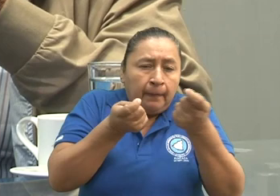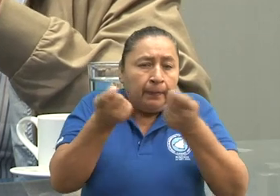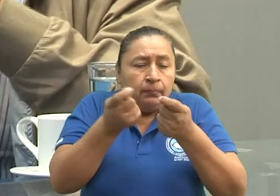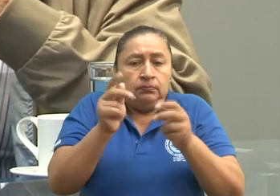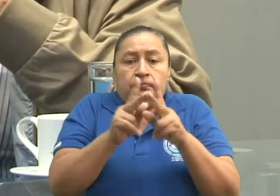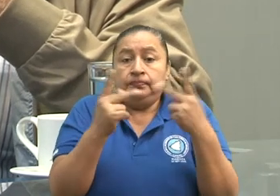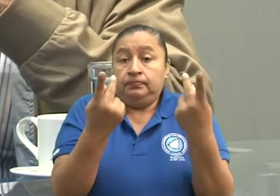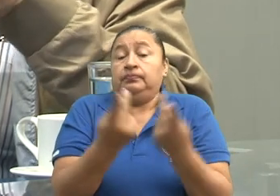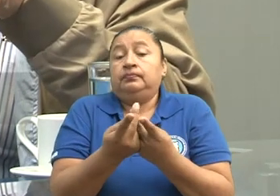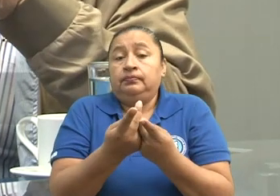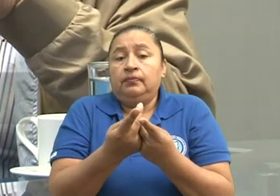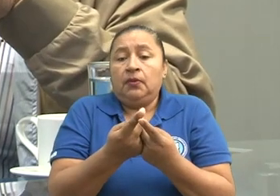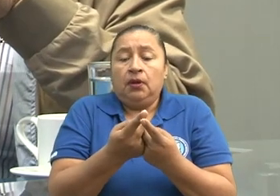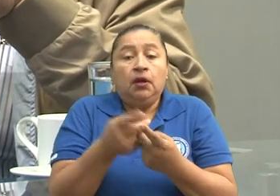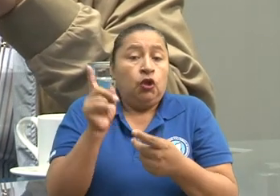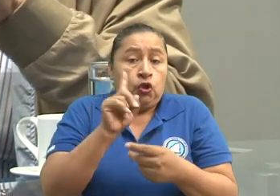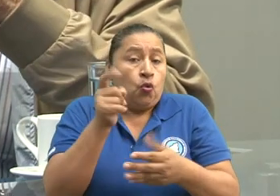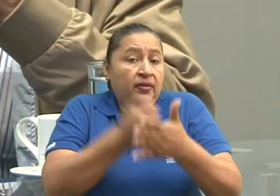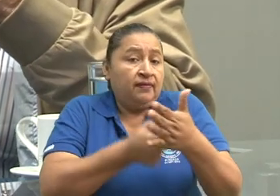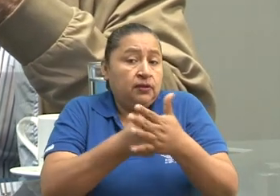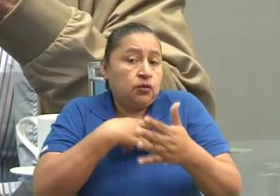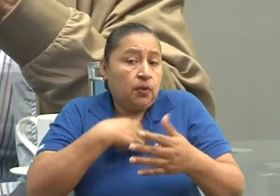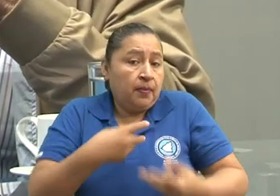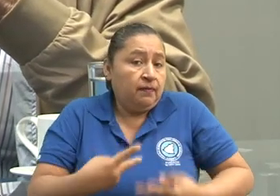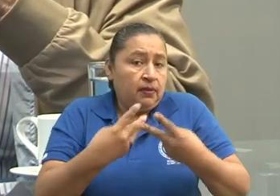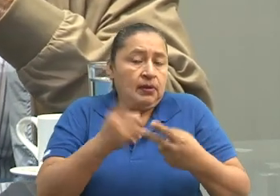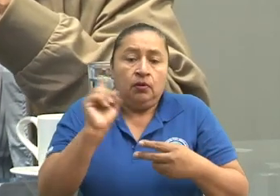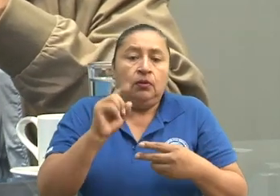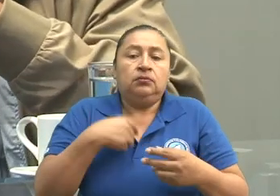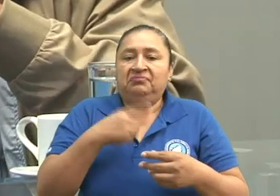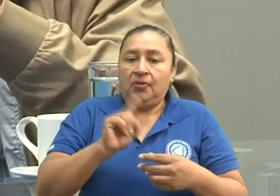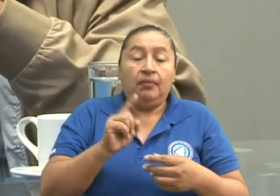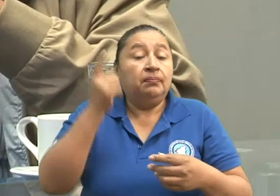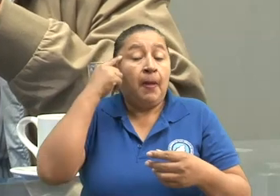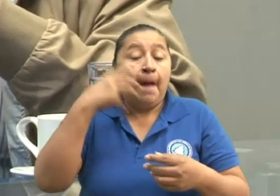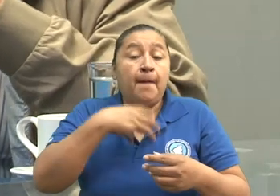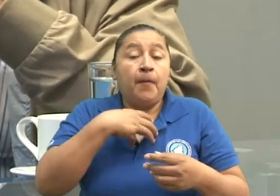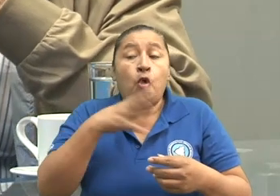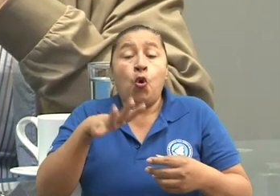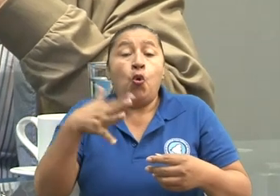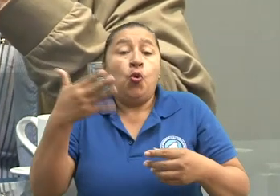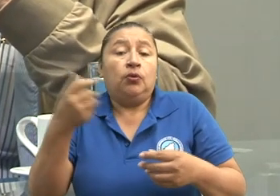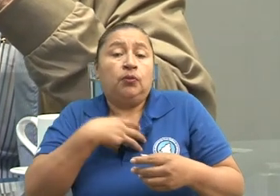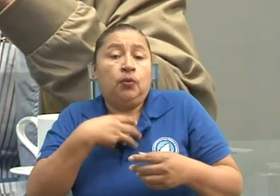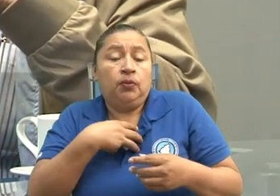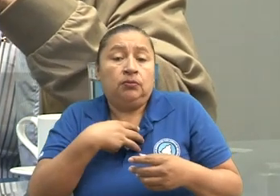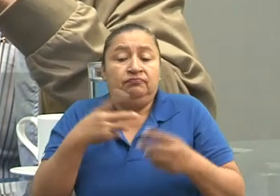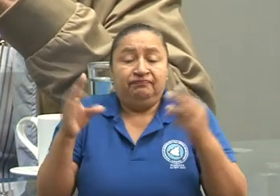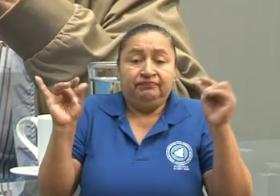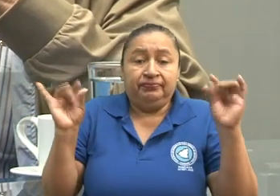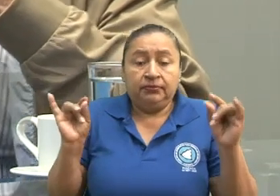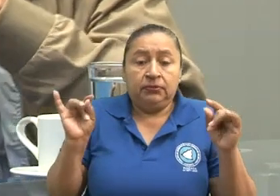al pueblo no a luchar por sus intereses, sino a luchar por sus intereses elitistas, oligarcas. Decía